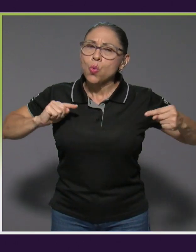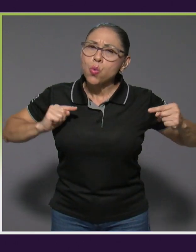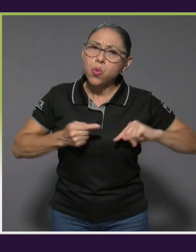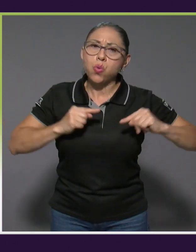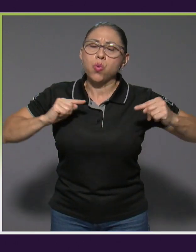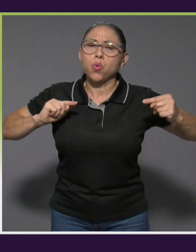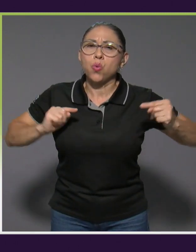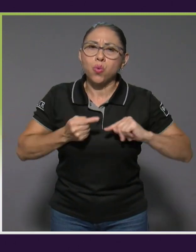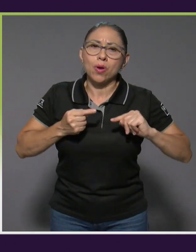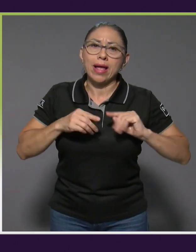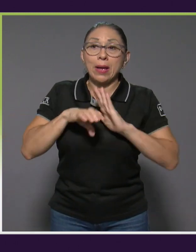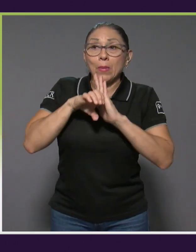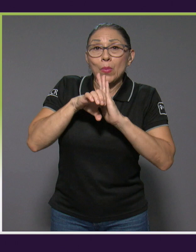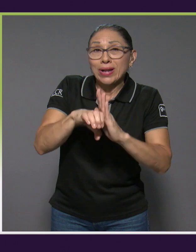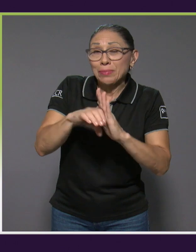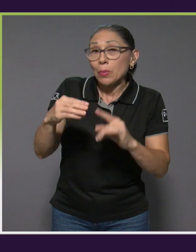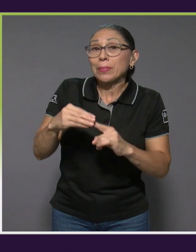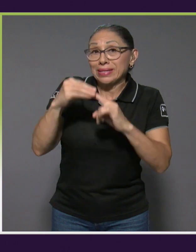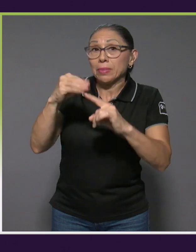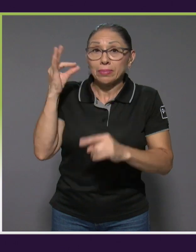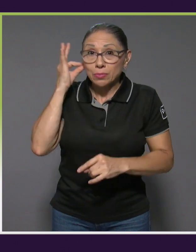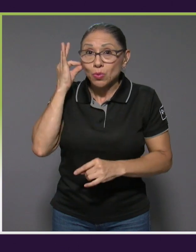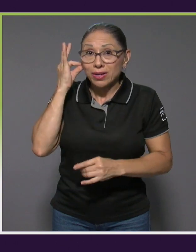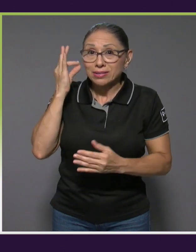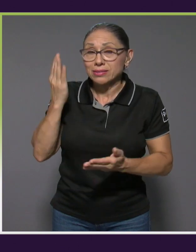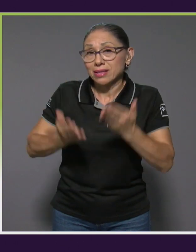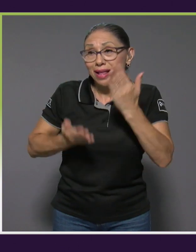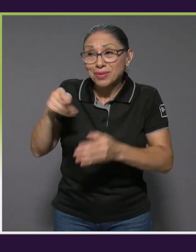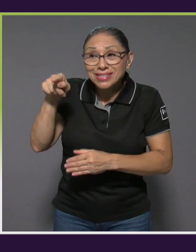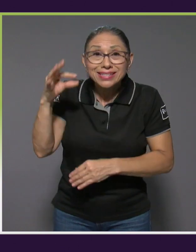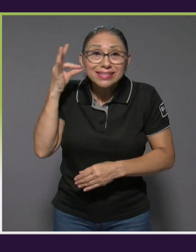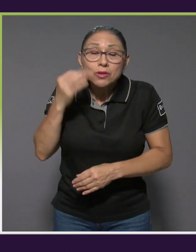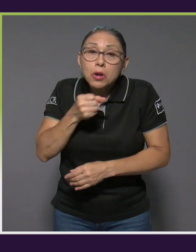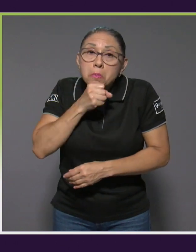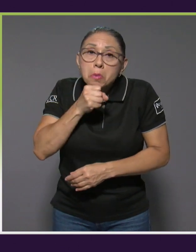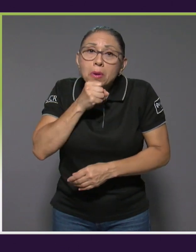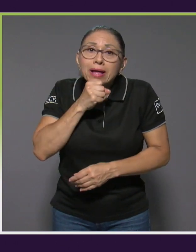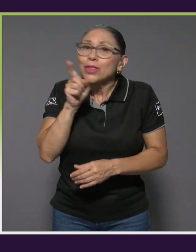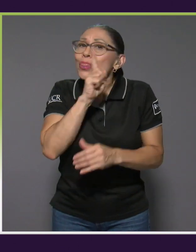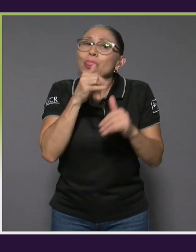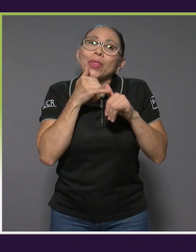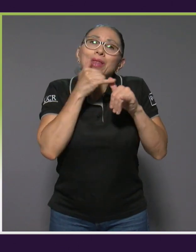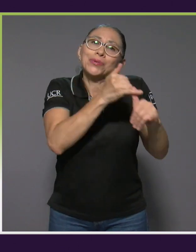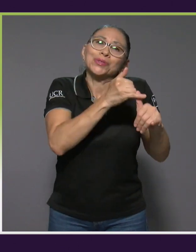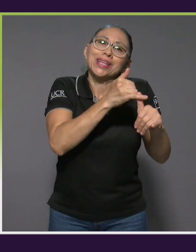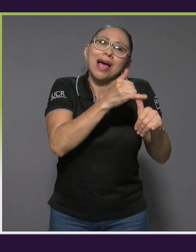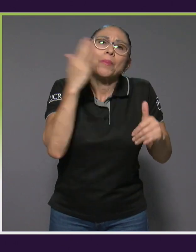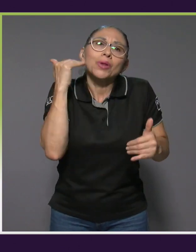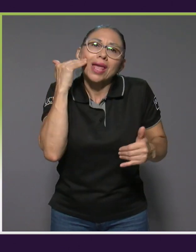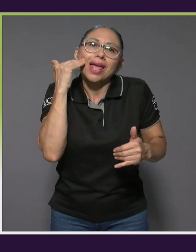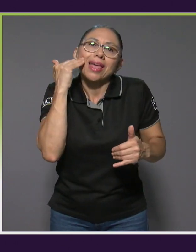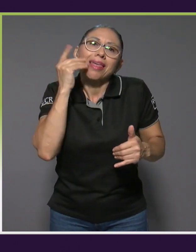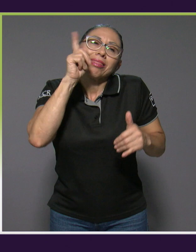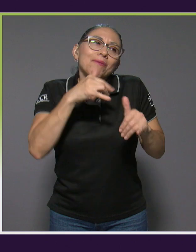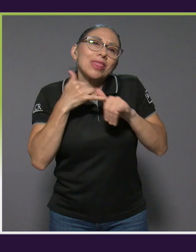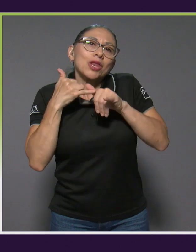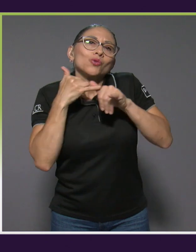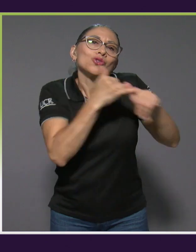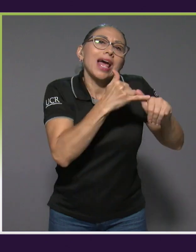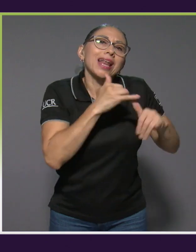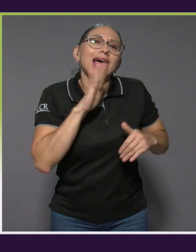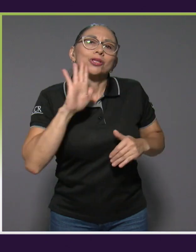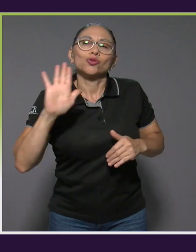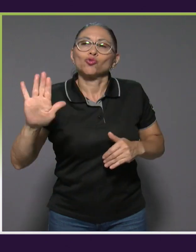los que la señora, principalmente mujeres, no denuncian porque al que tener que denunciar es su hijo. Y entonces ese amor